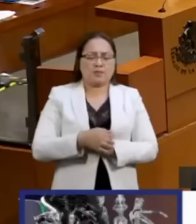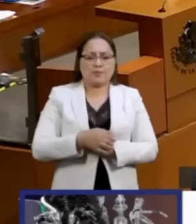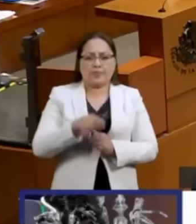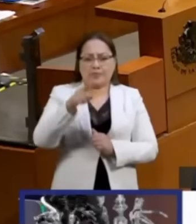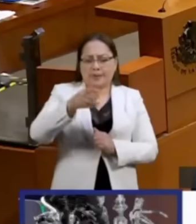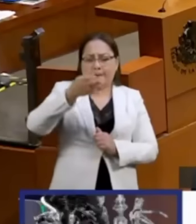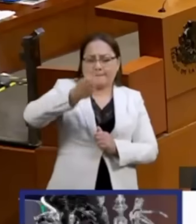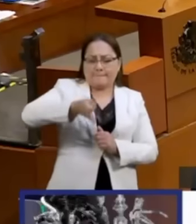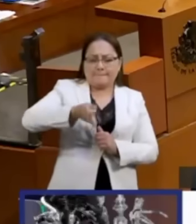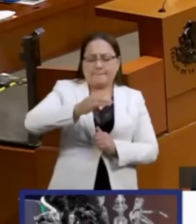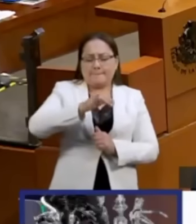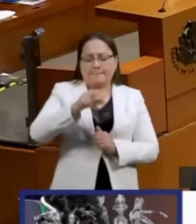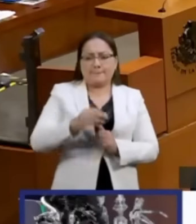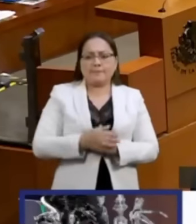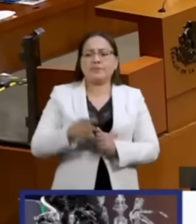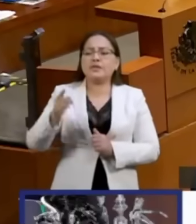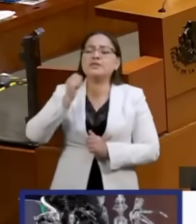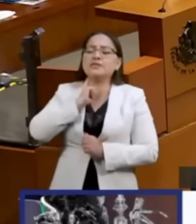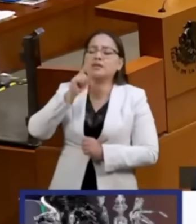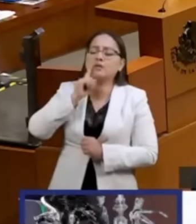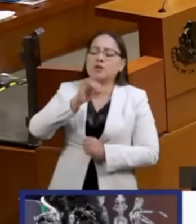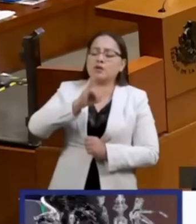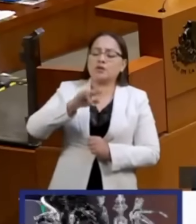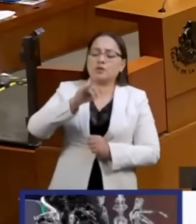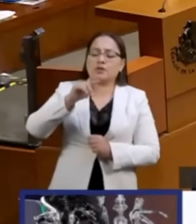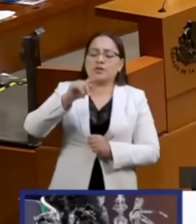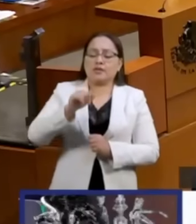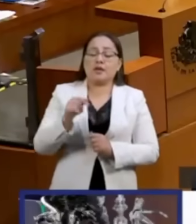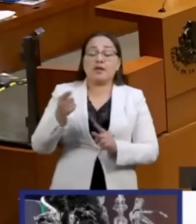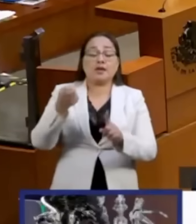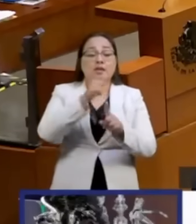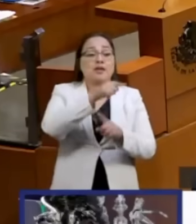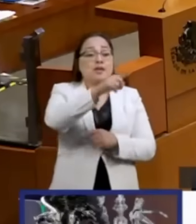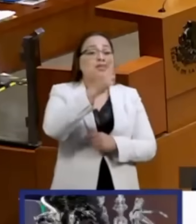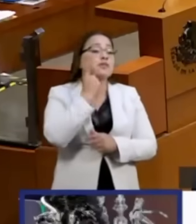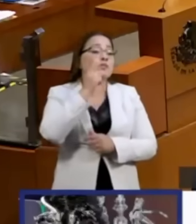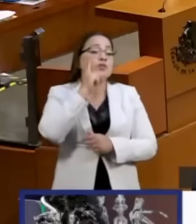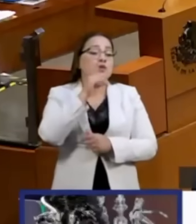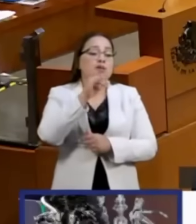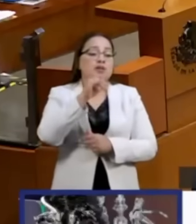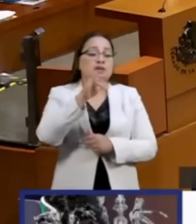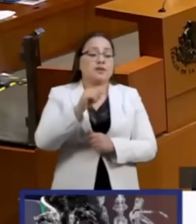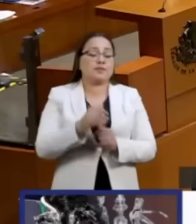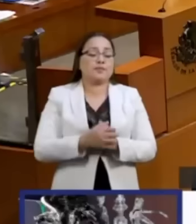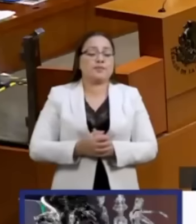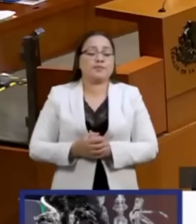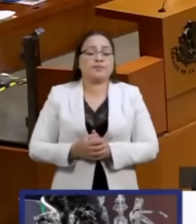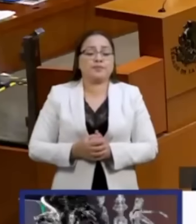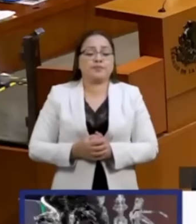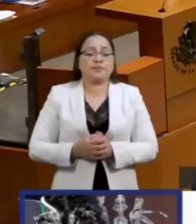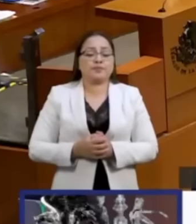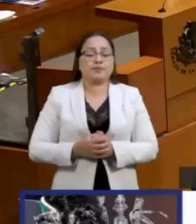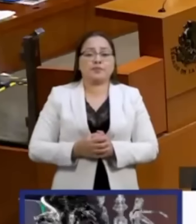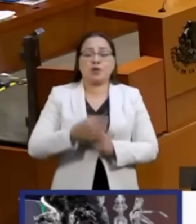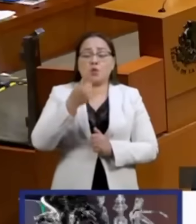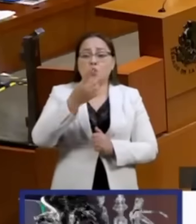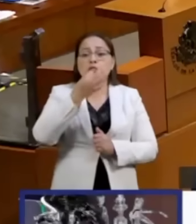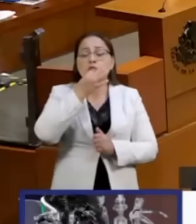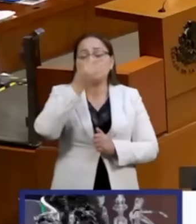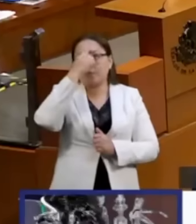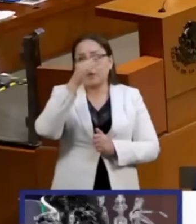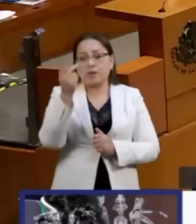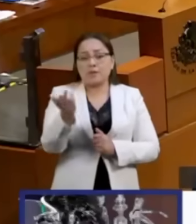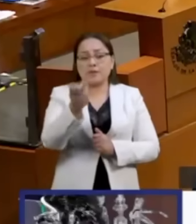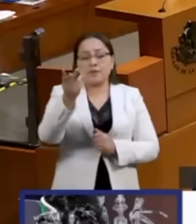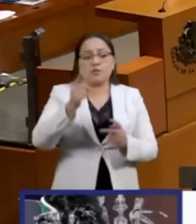oradora... Senadora Julieta Ramírez, la diputada Lilia Aguilar quiere hacerle una pregunta. Si la Sí, con mucho acepta, gusto. tiene un minuto para hacer la